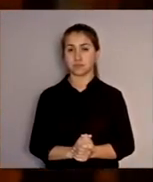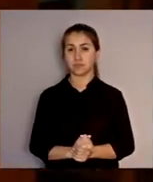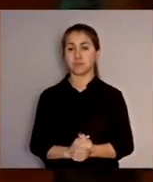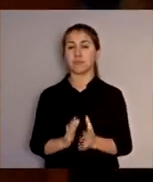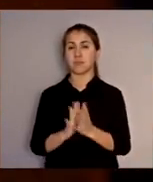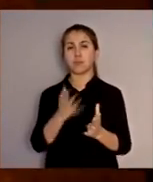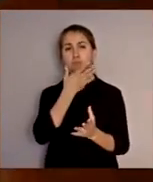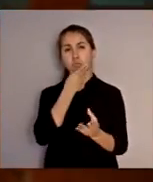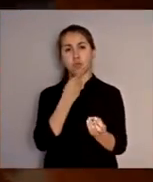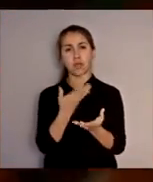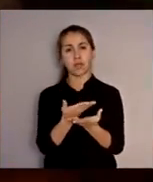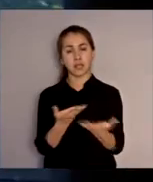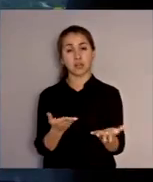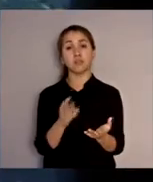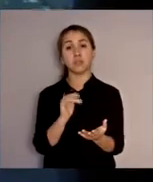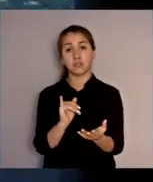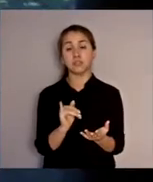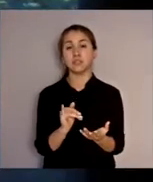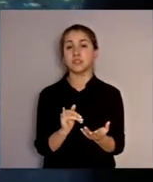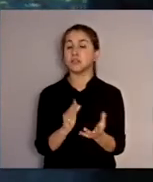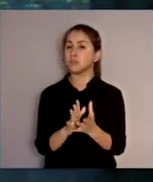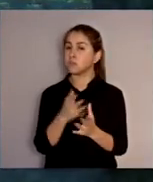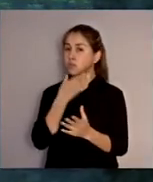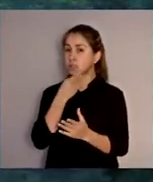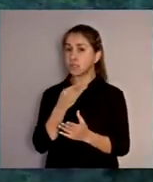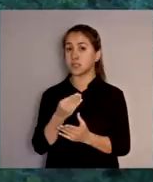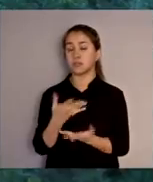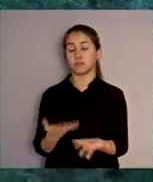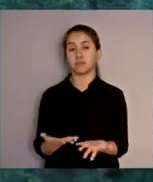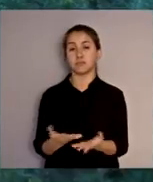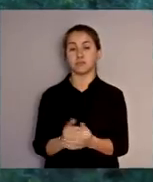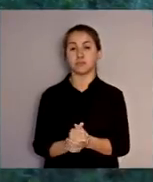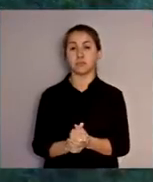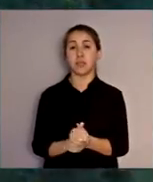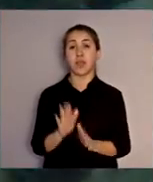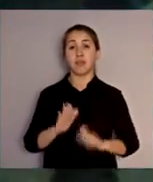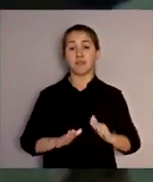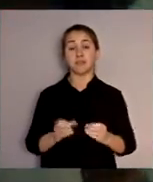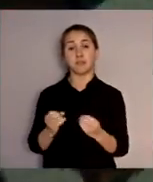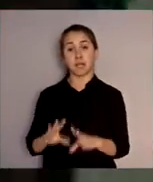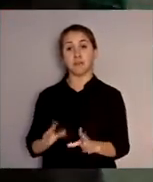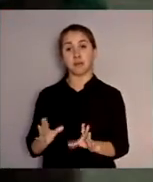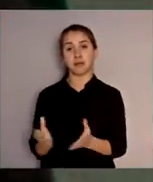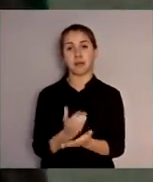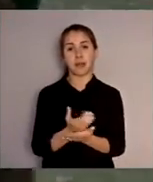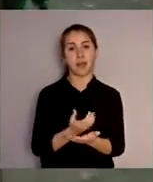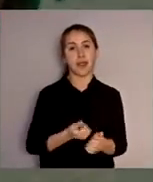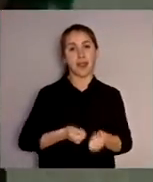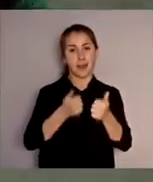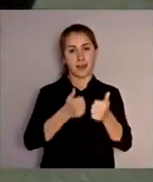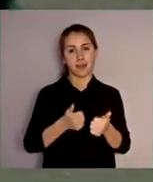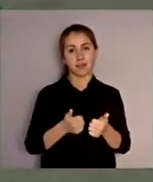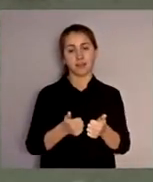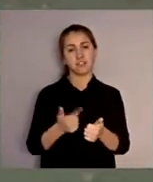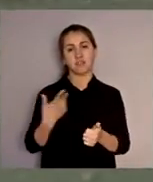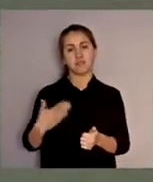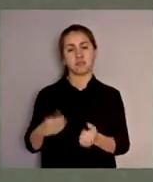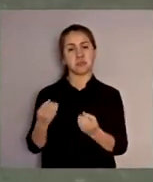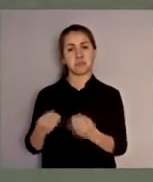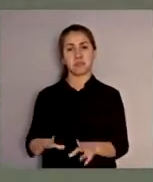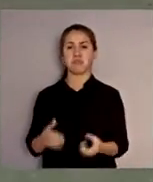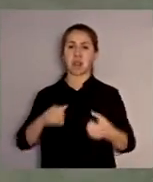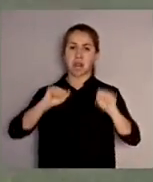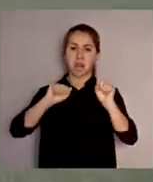Es que es muy lindo. Sí, no sé, lo que se ha invertido aquí vale la pena. A veces hay que perder un poco para ganar, ¿o no? No importa tanto perder o